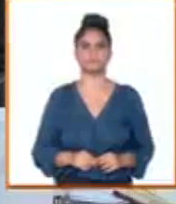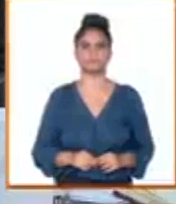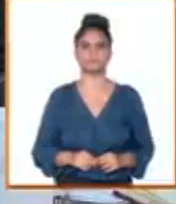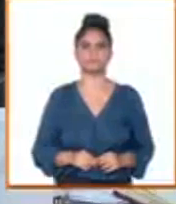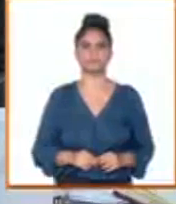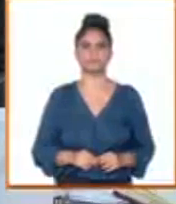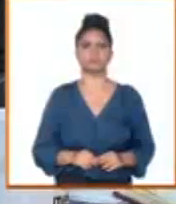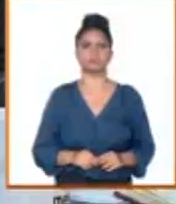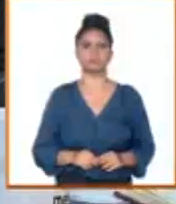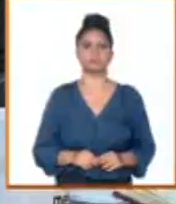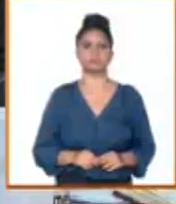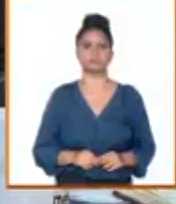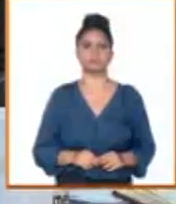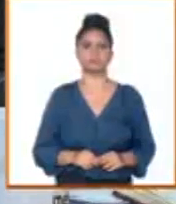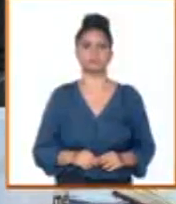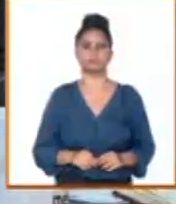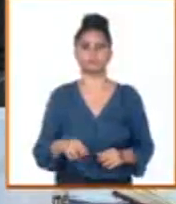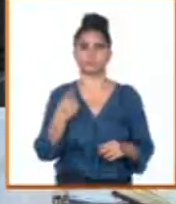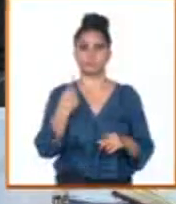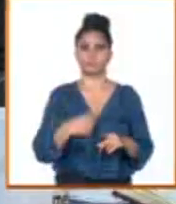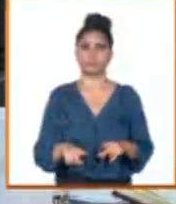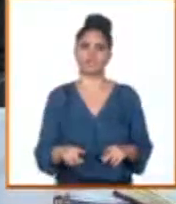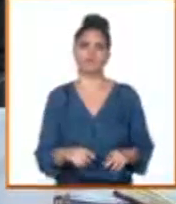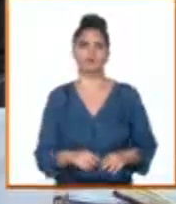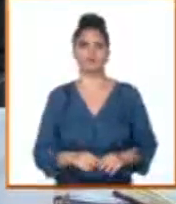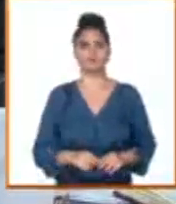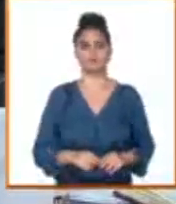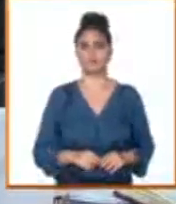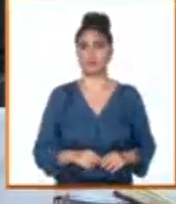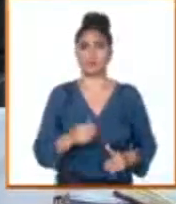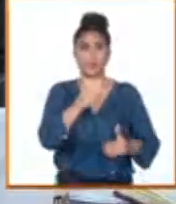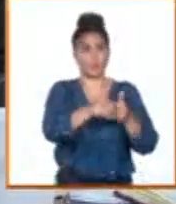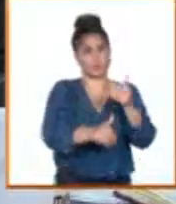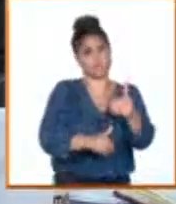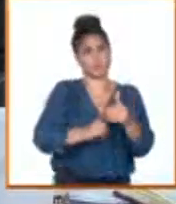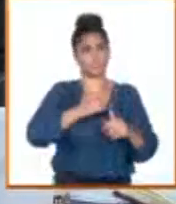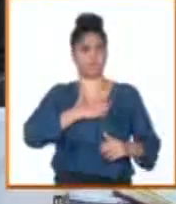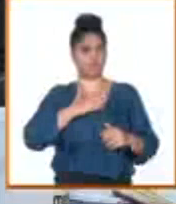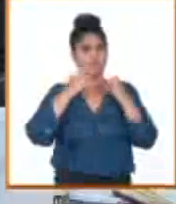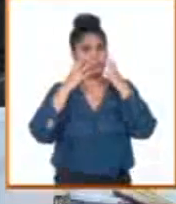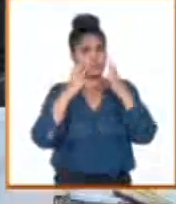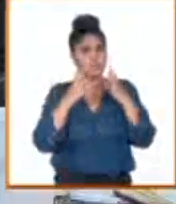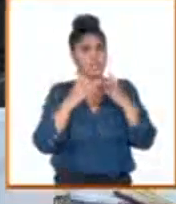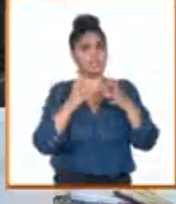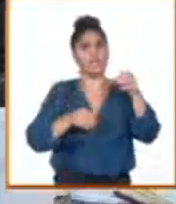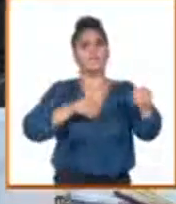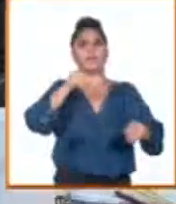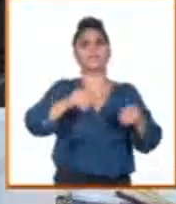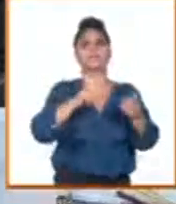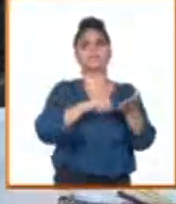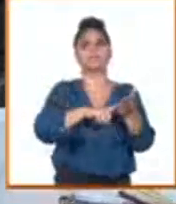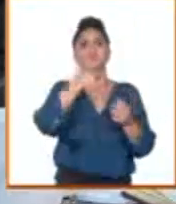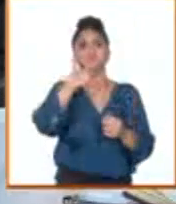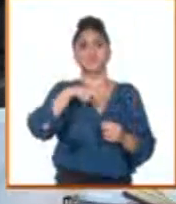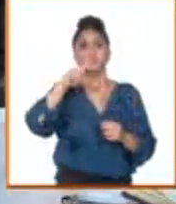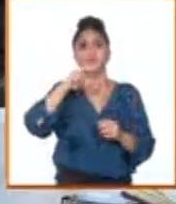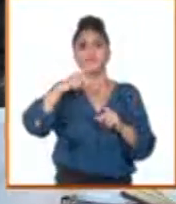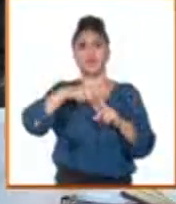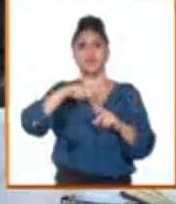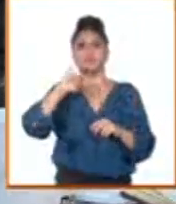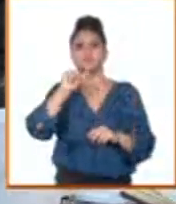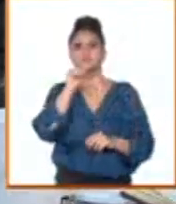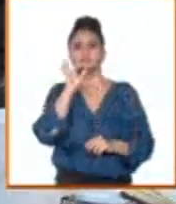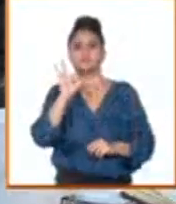inconcluso si nosotros no destacáramos el papel en todo este proceso de nuestro partido. Nuestro partido, que fue un